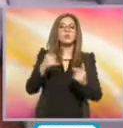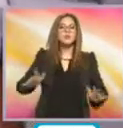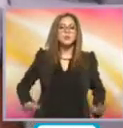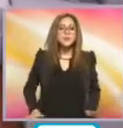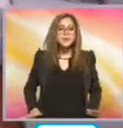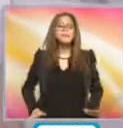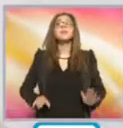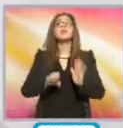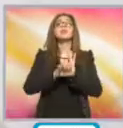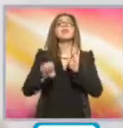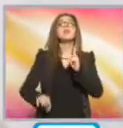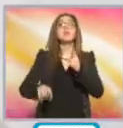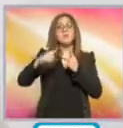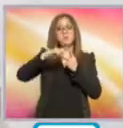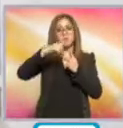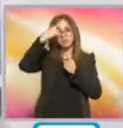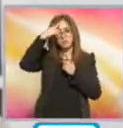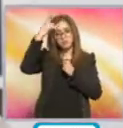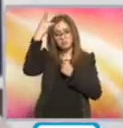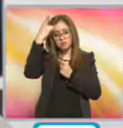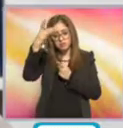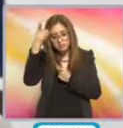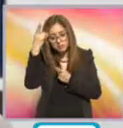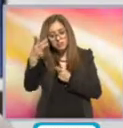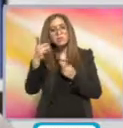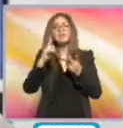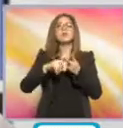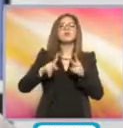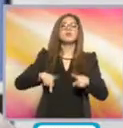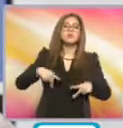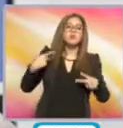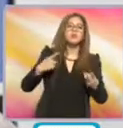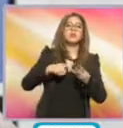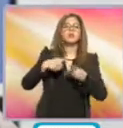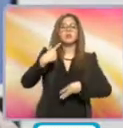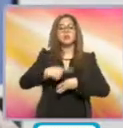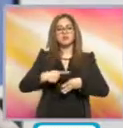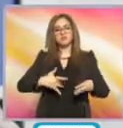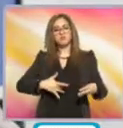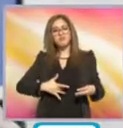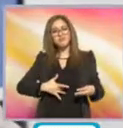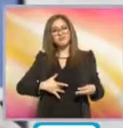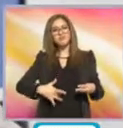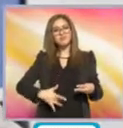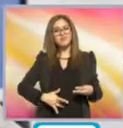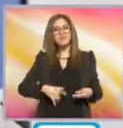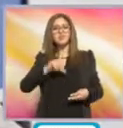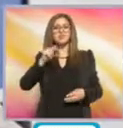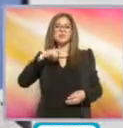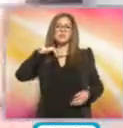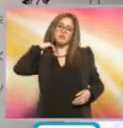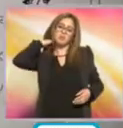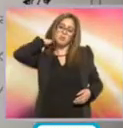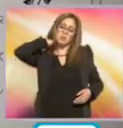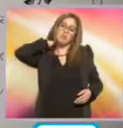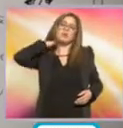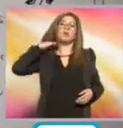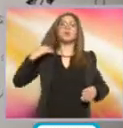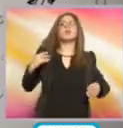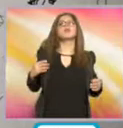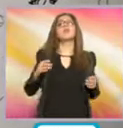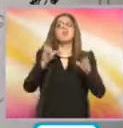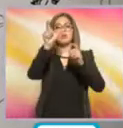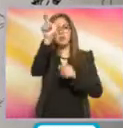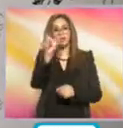dolores de cabeza constantes, fatiga crónica, gastritis, colitis, dolor de cuello, dolor de espalda. Es inmenso,